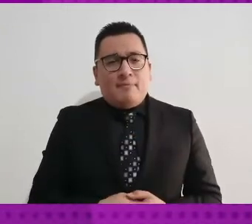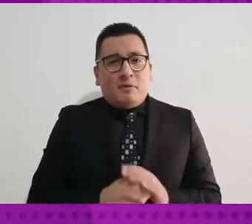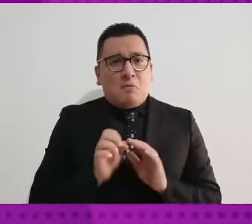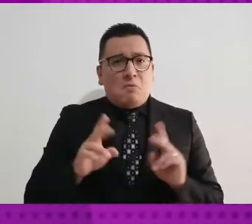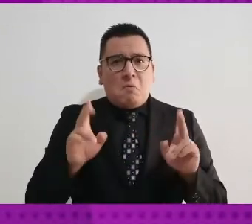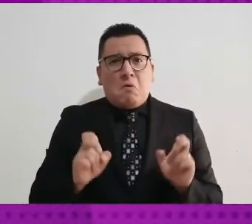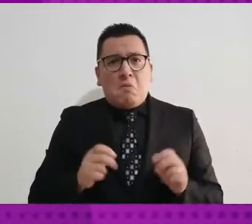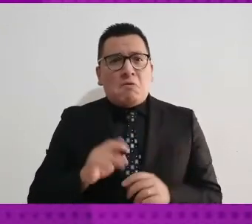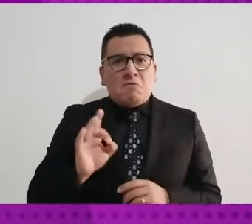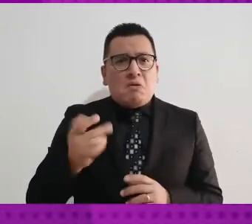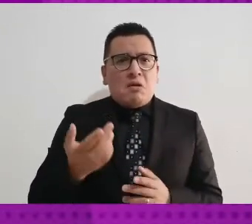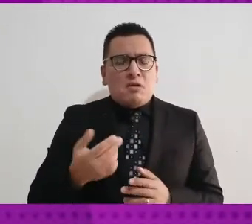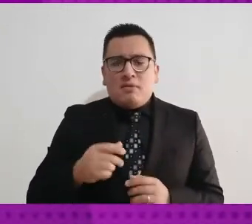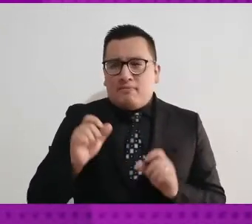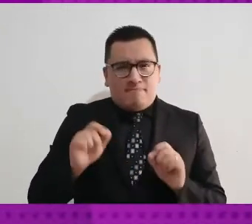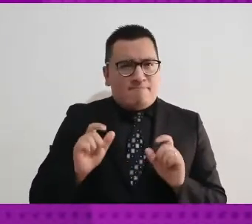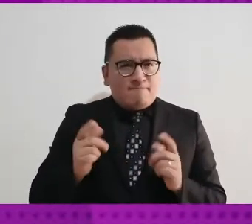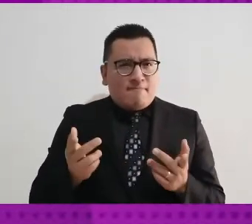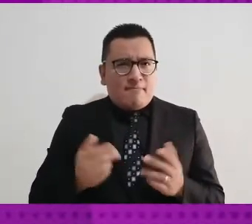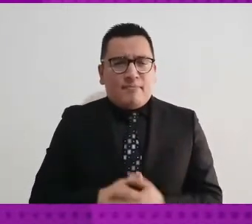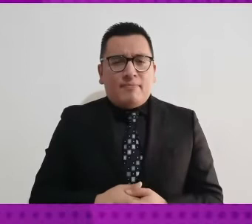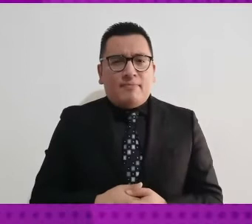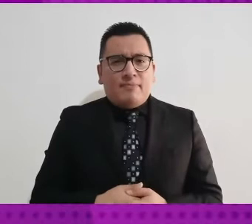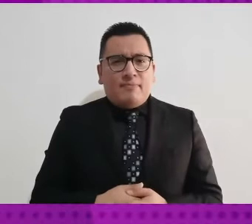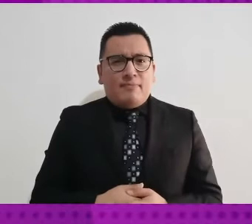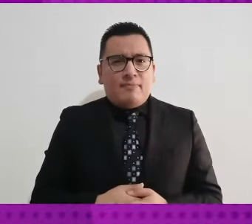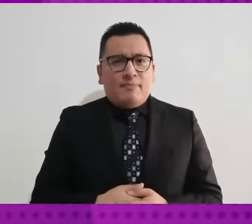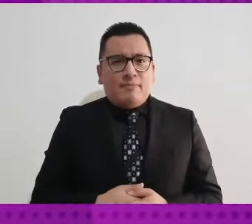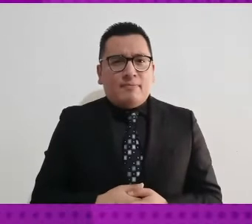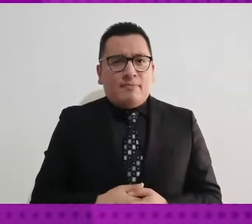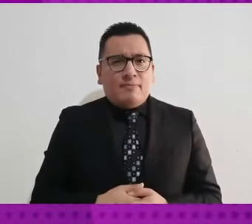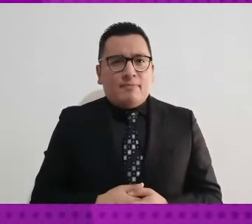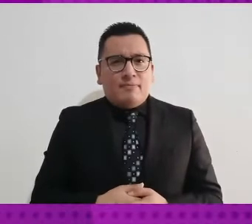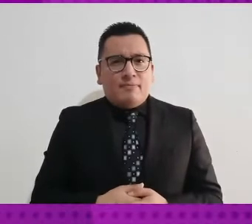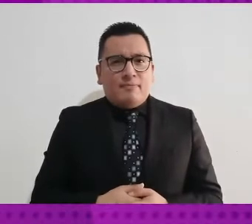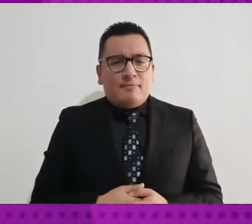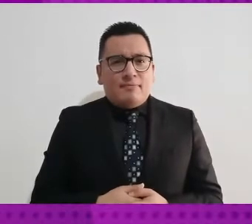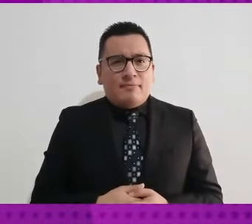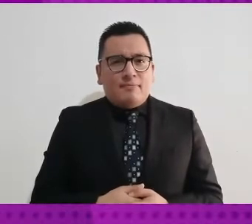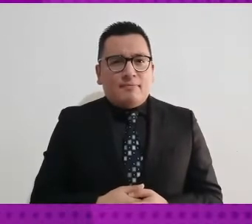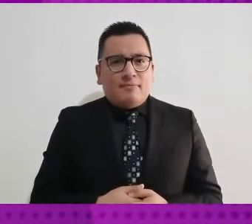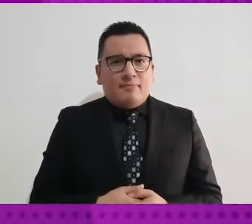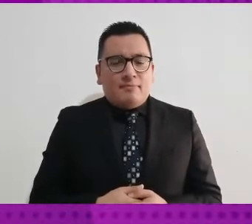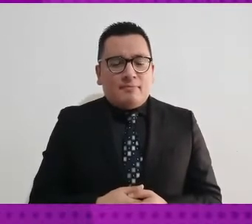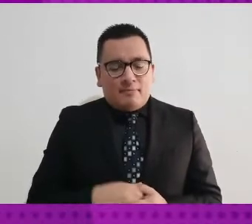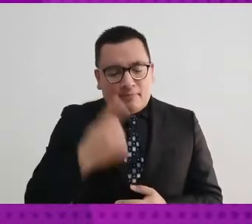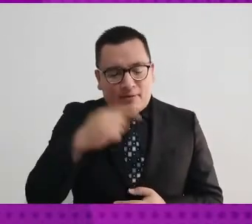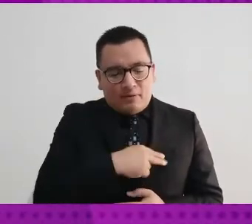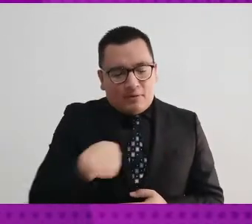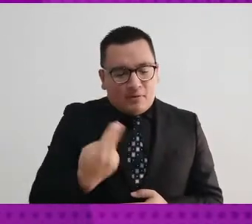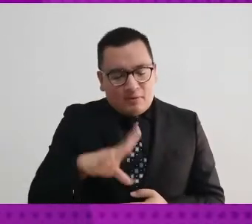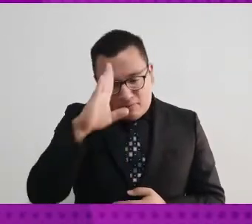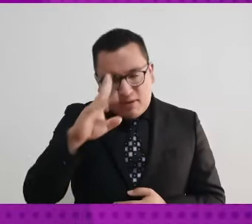los temas quizá sigan siendo muchos de ellos y de una manera también para la